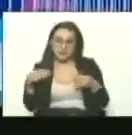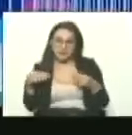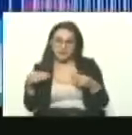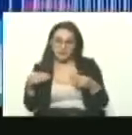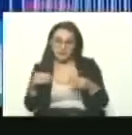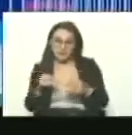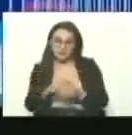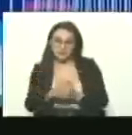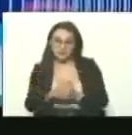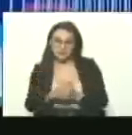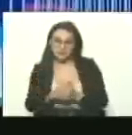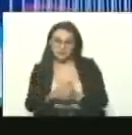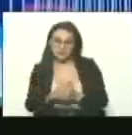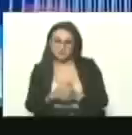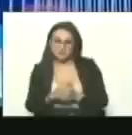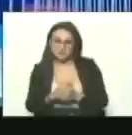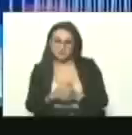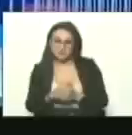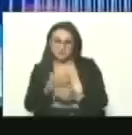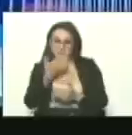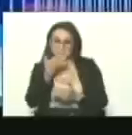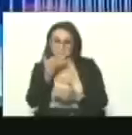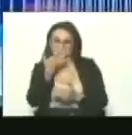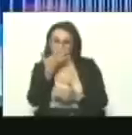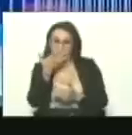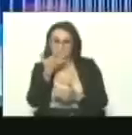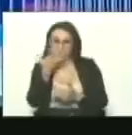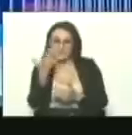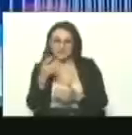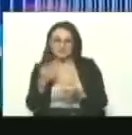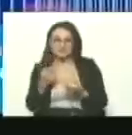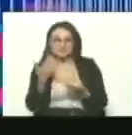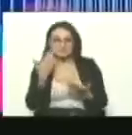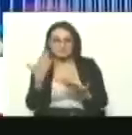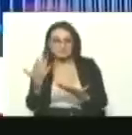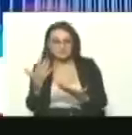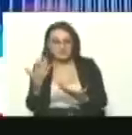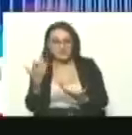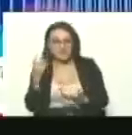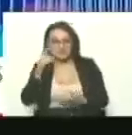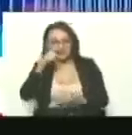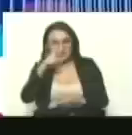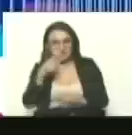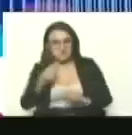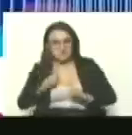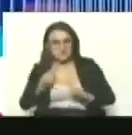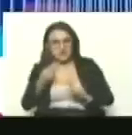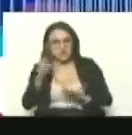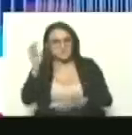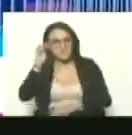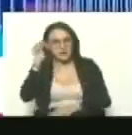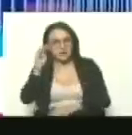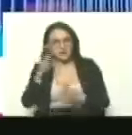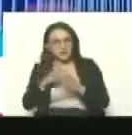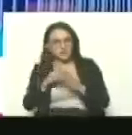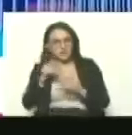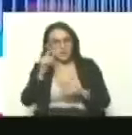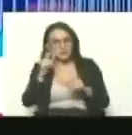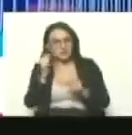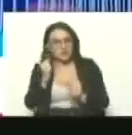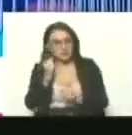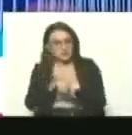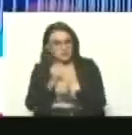Y de entre las cosas que tiene, se ganó el Bárbaro Rivas, es uno de los pocos Bárbaros Rivas vivientes. Uh-huh. Y ha sido como el maestro de todos los biólogos que hemos